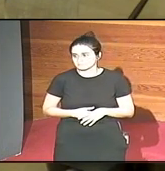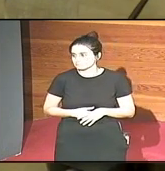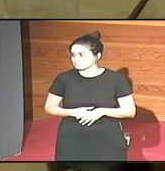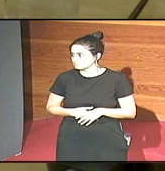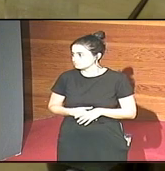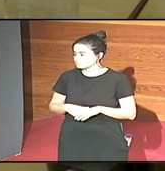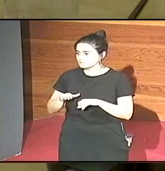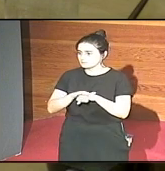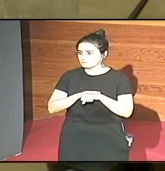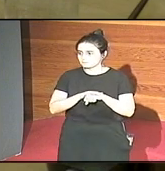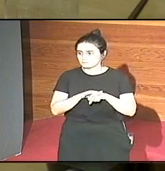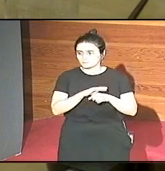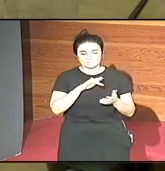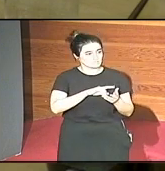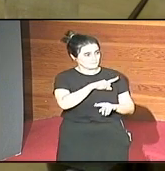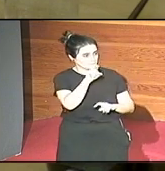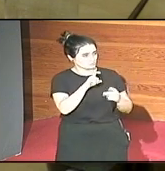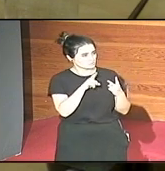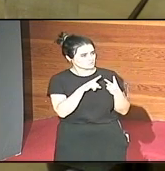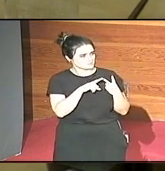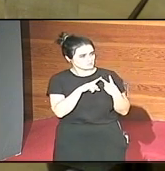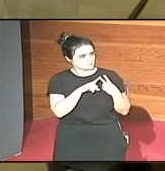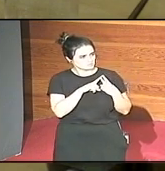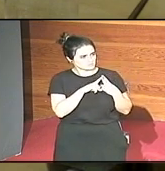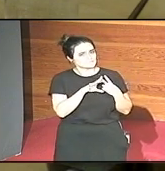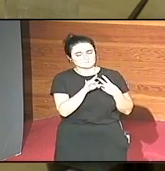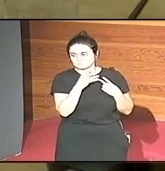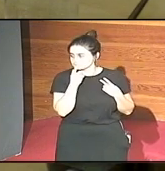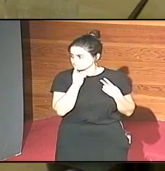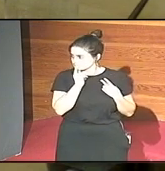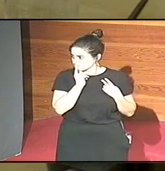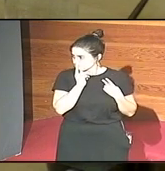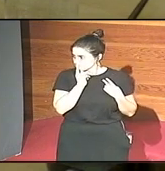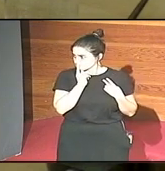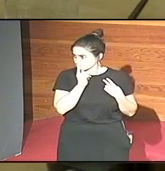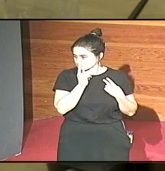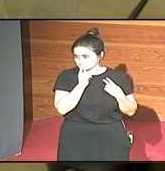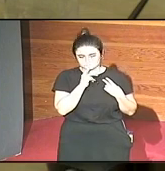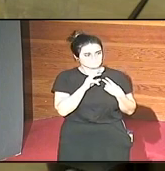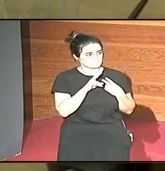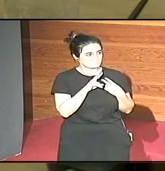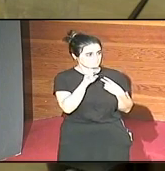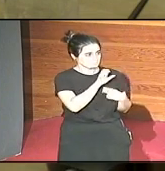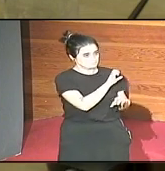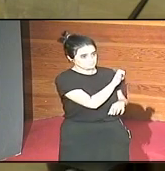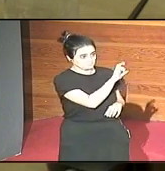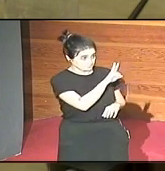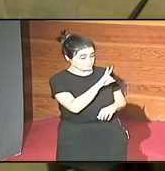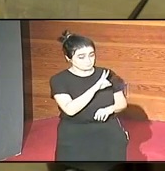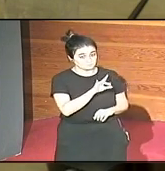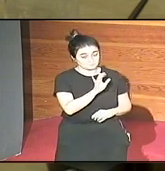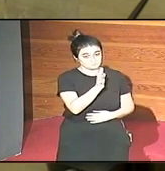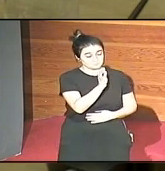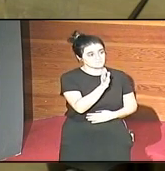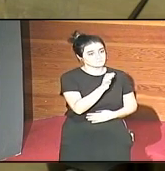Ay, perdón, había una segunda pregunta. Ah, sí, lo de Biden. Sí, efectivamente, es un problema,